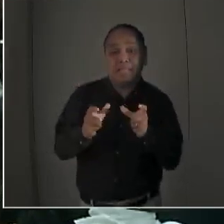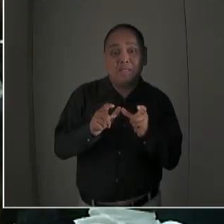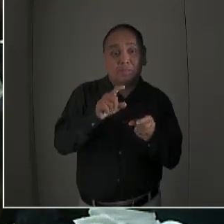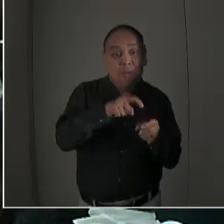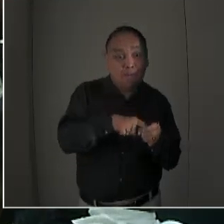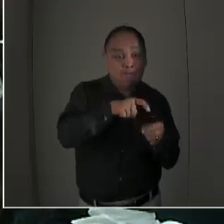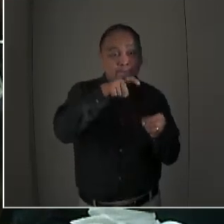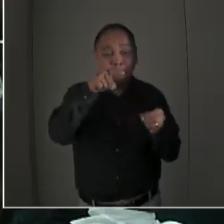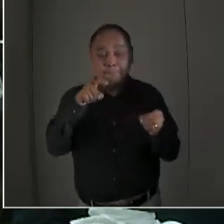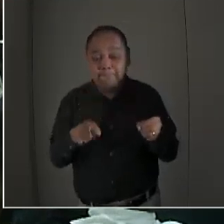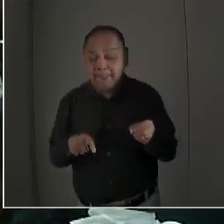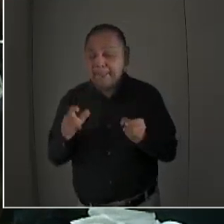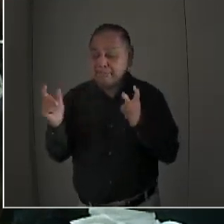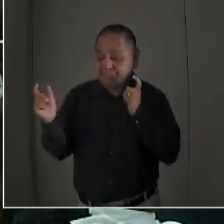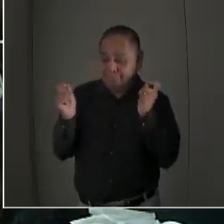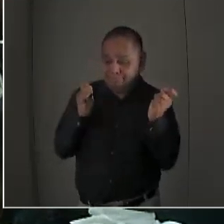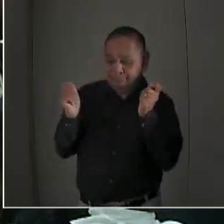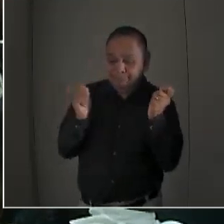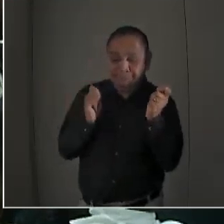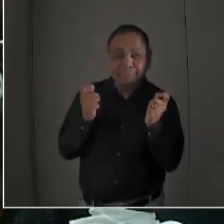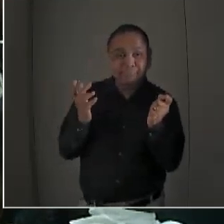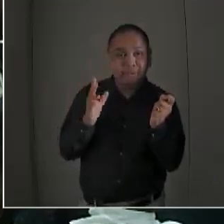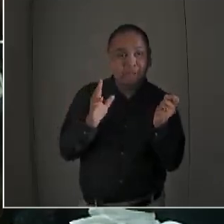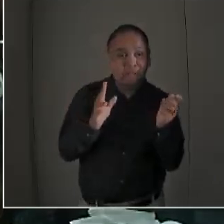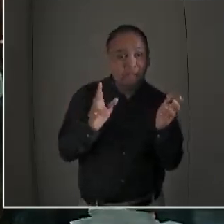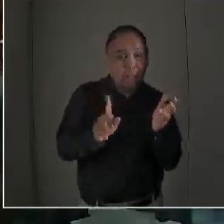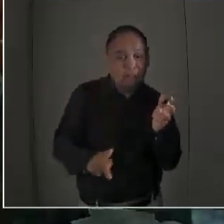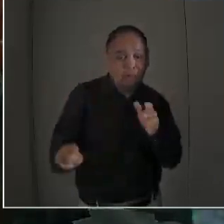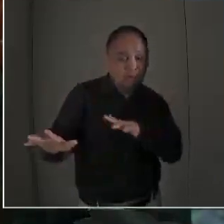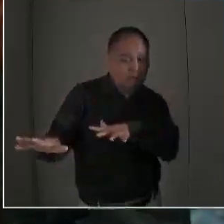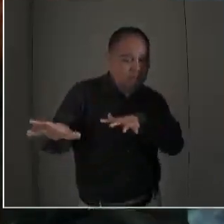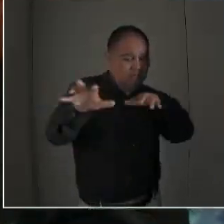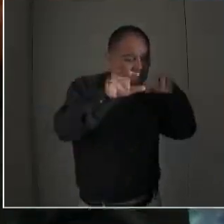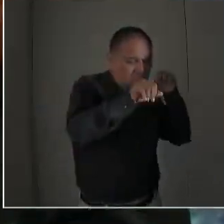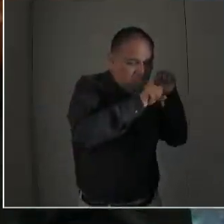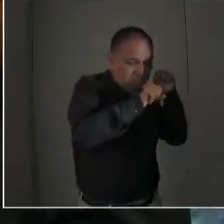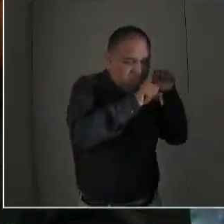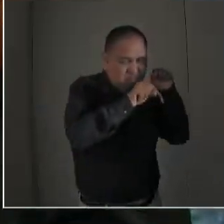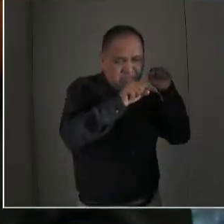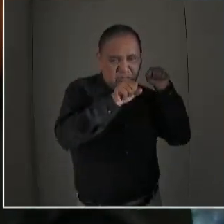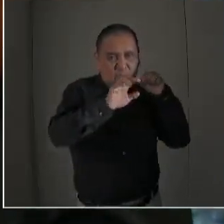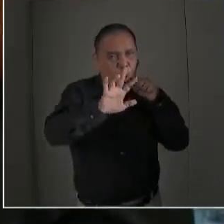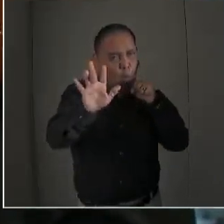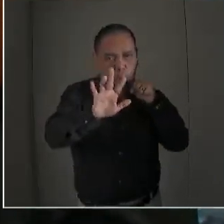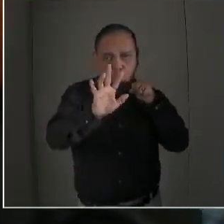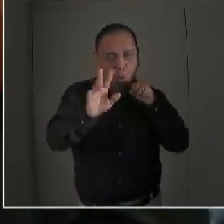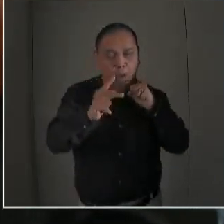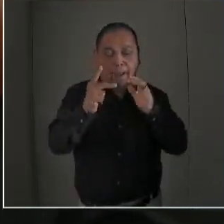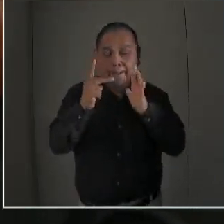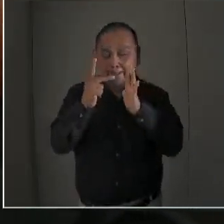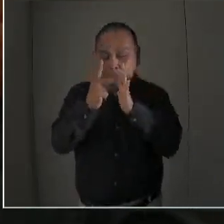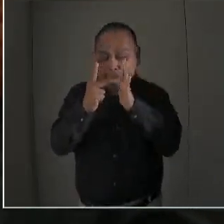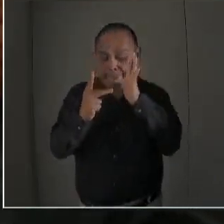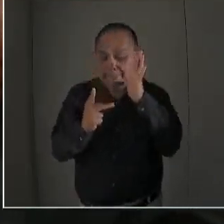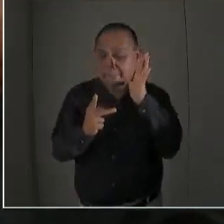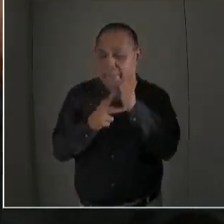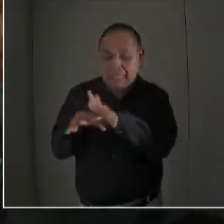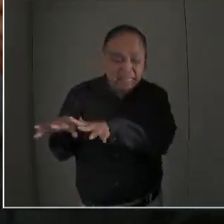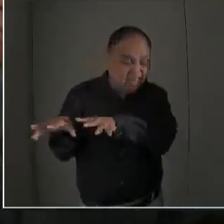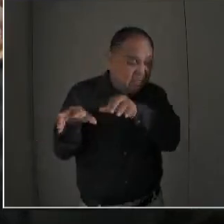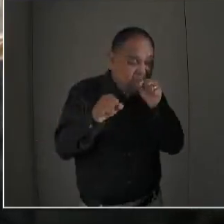movimiento nunca se alejen del pueblo, que no se alejen de los principios